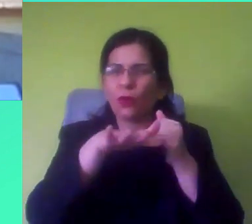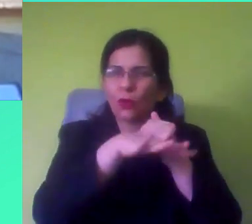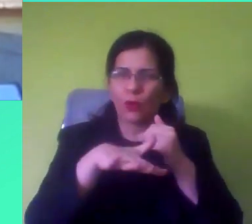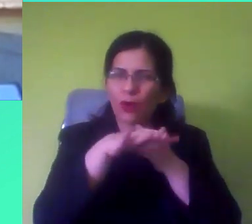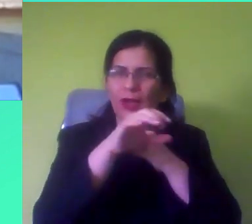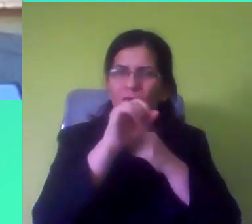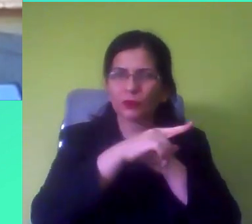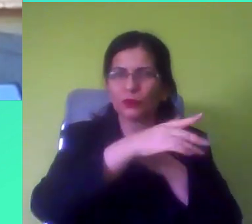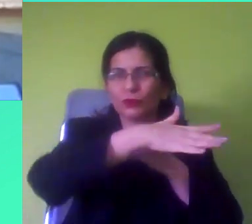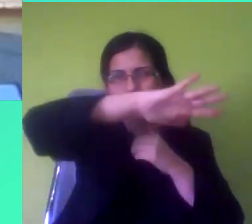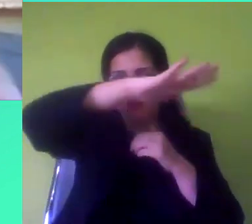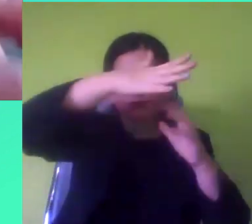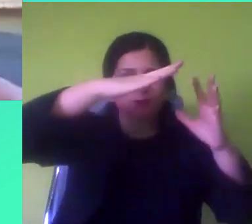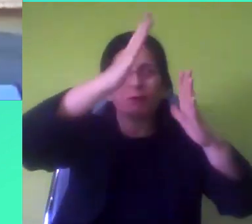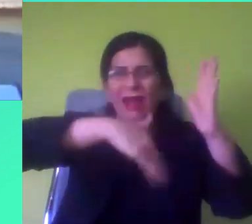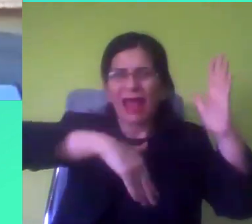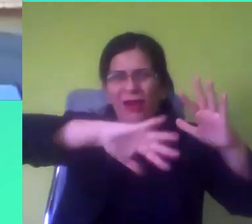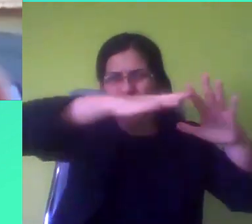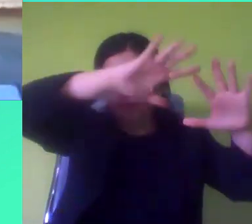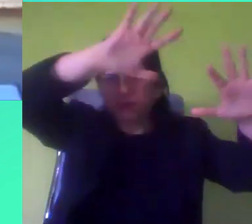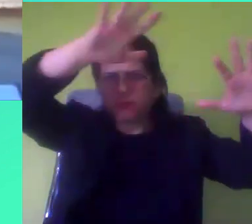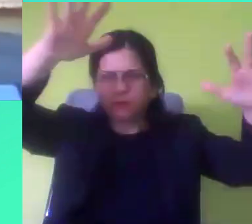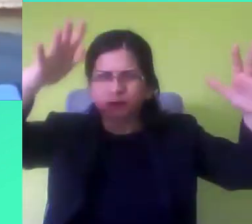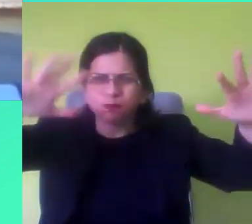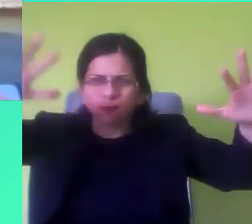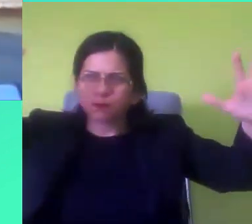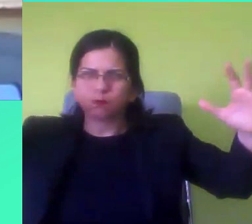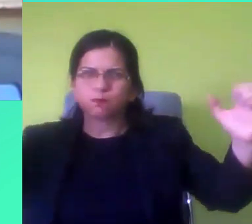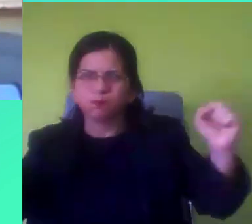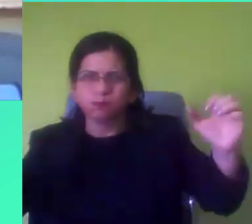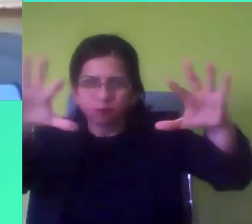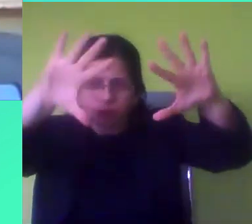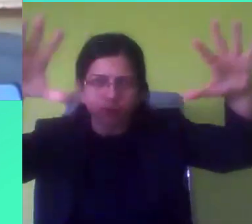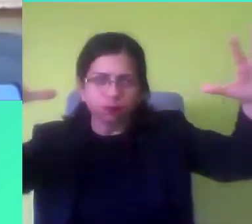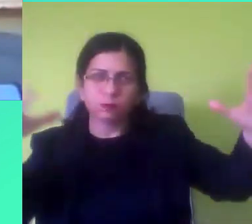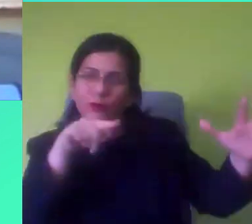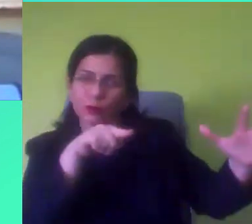zona que nos permite tener acumulación de nieve y